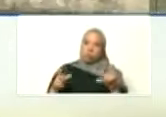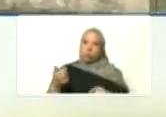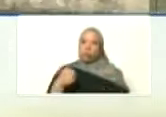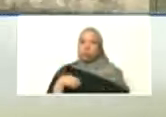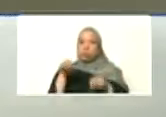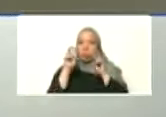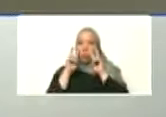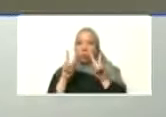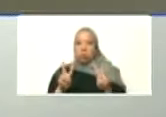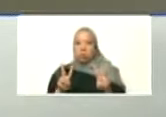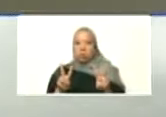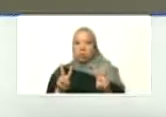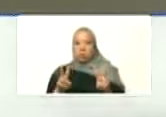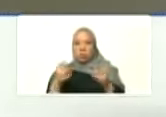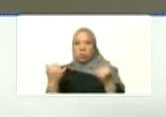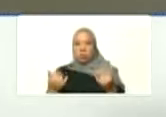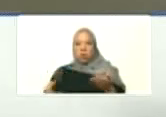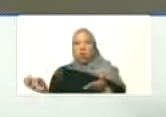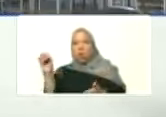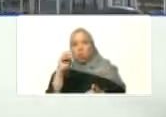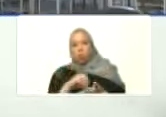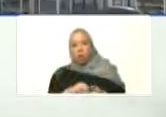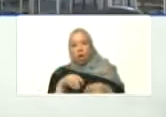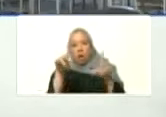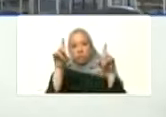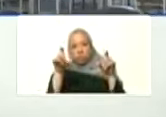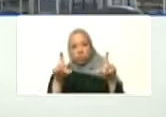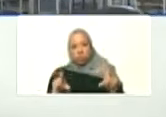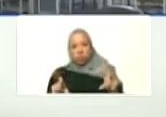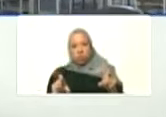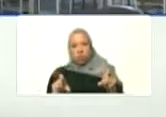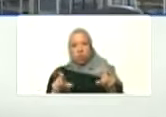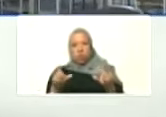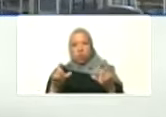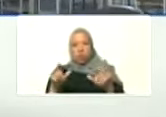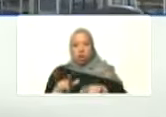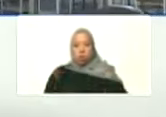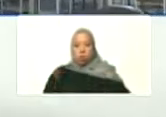vi cuando pasé, pero ahorita la volví a ver, la entrada del